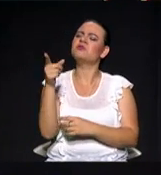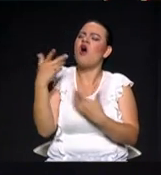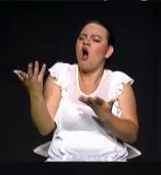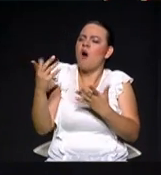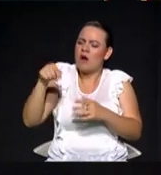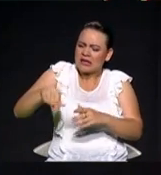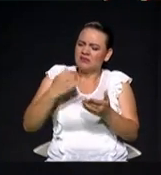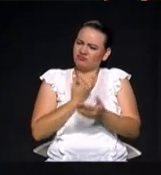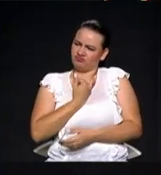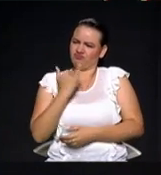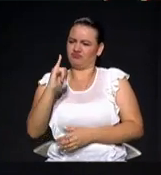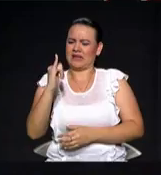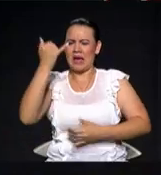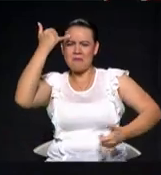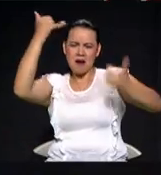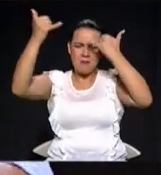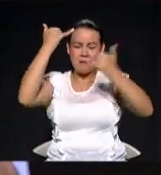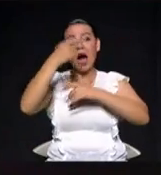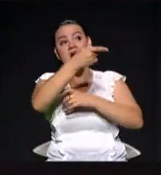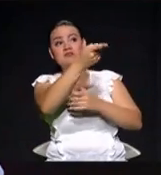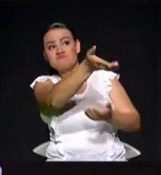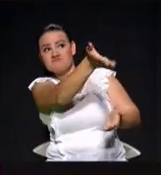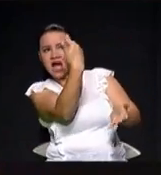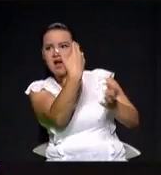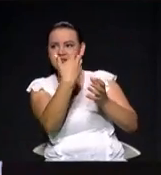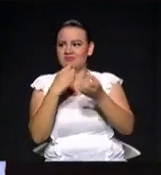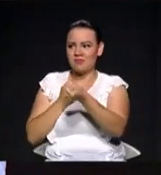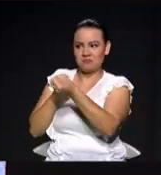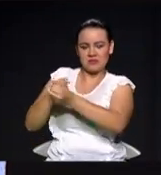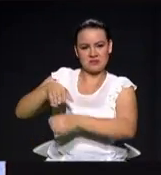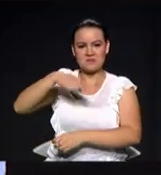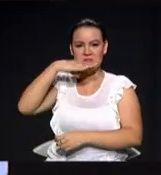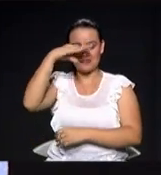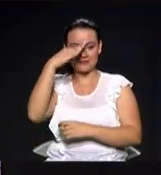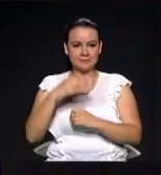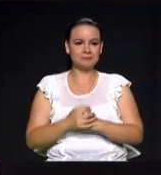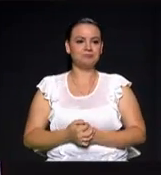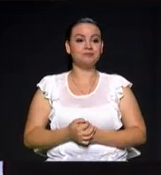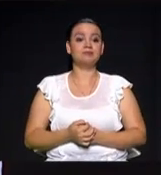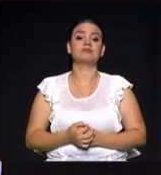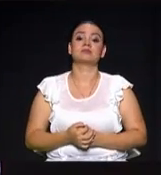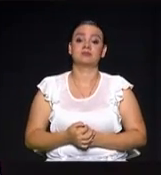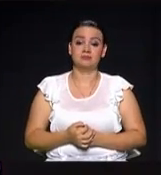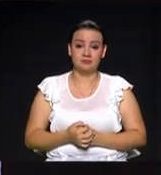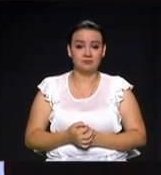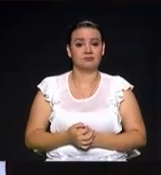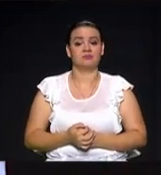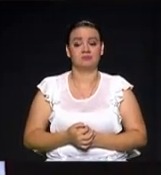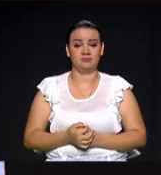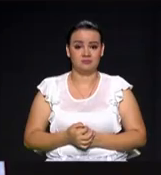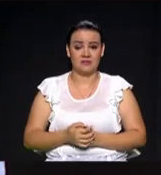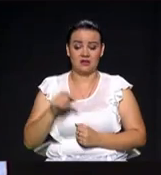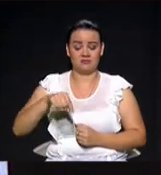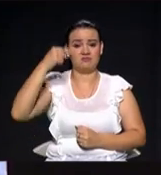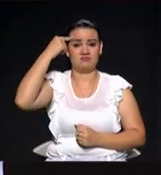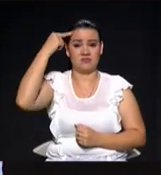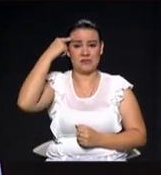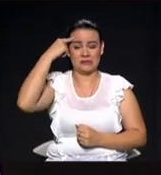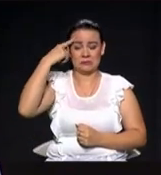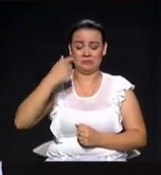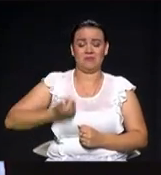la inversión extranjera para generar empleo tenemos que aprovechar lo que logramos es que medellín sea la sede la cuarta revolución industrial